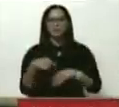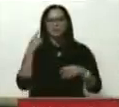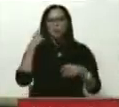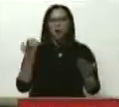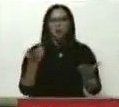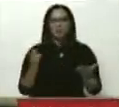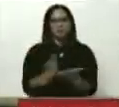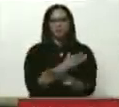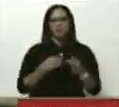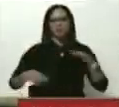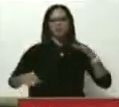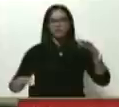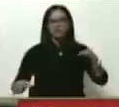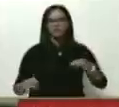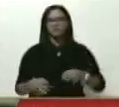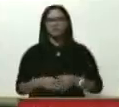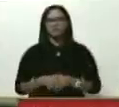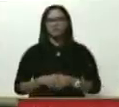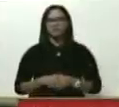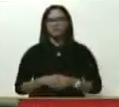al presidente.